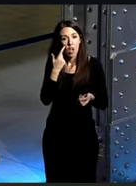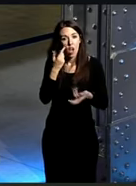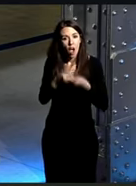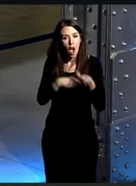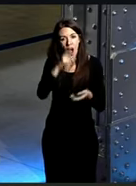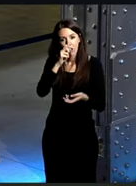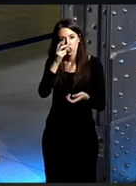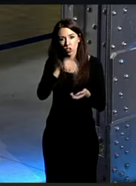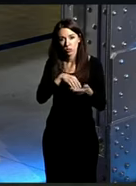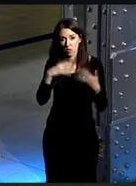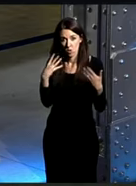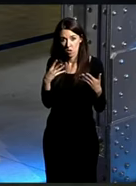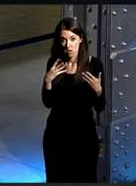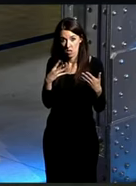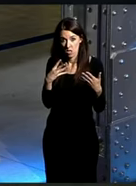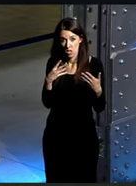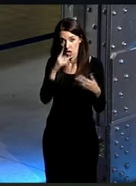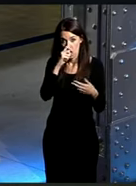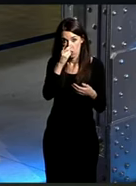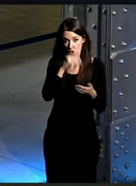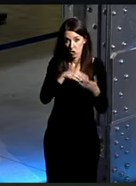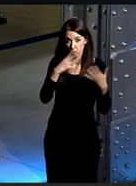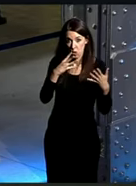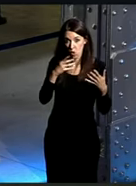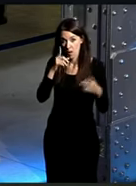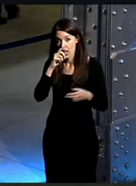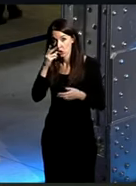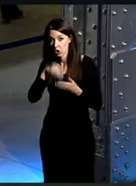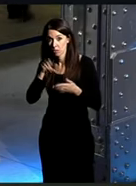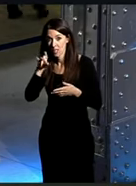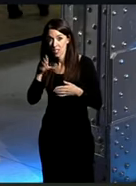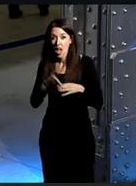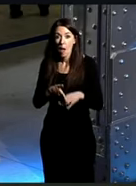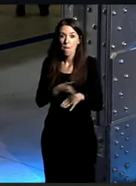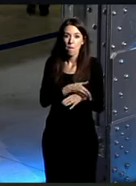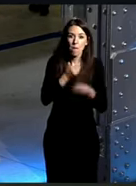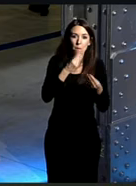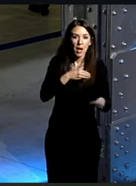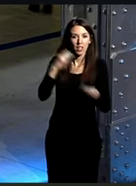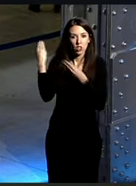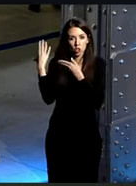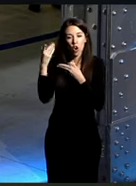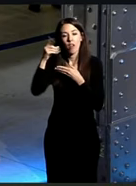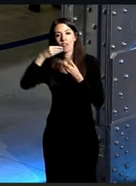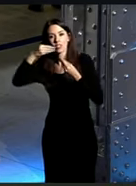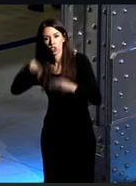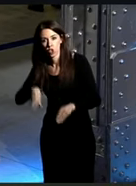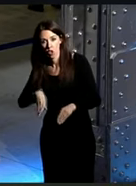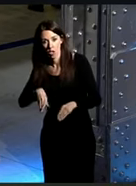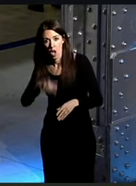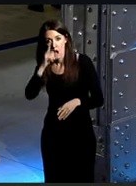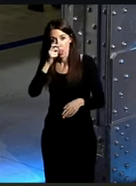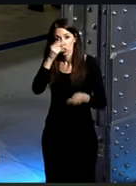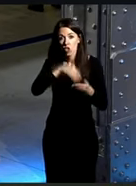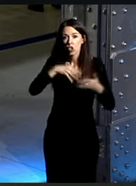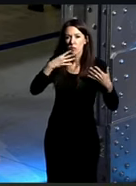año 2009. 2009 y 2015 son como la prehistoria y la historia. En 2009 había